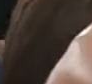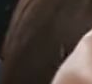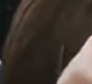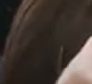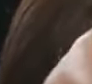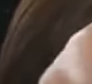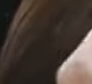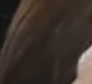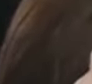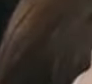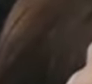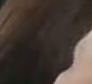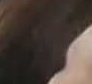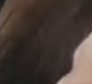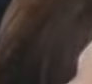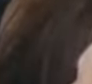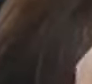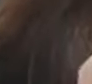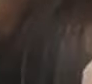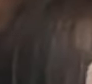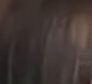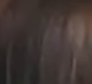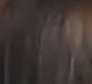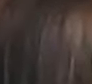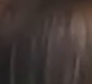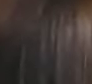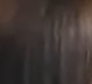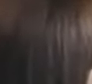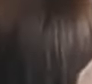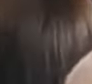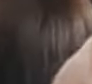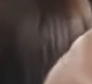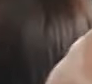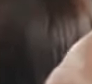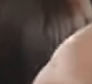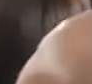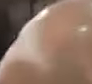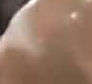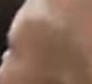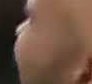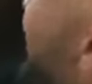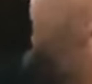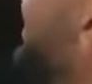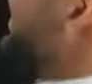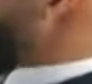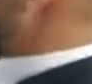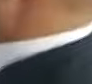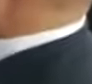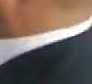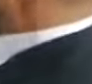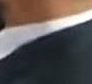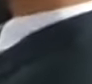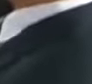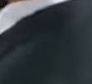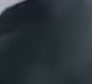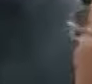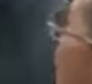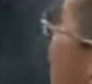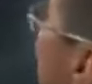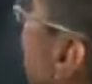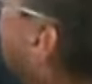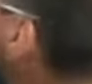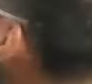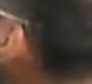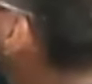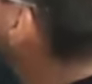momento. Decíamos también que estas cinco preguntas hasta el momento, de